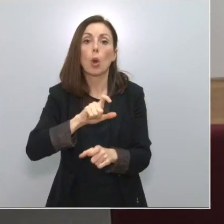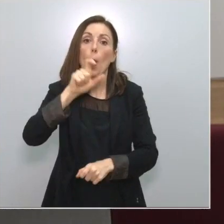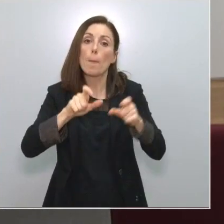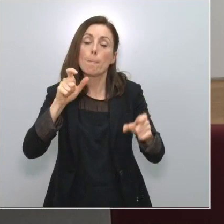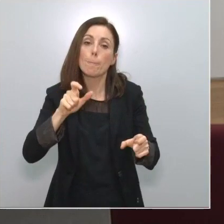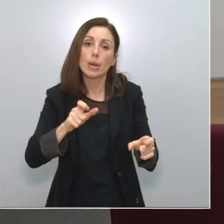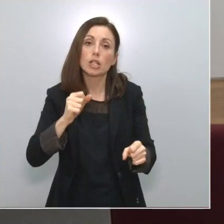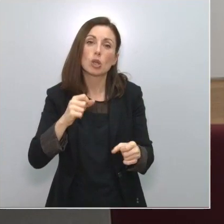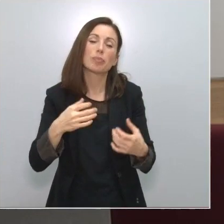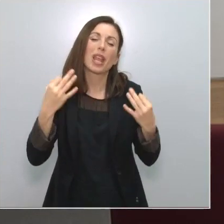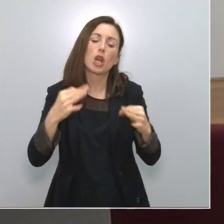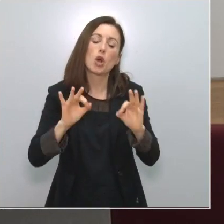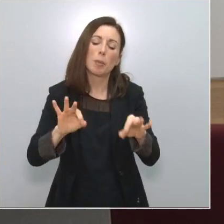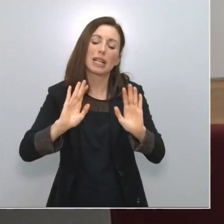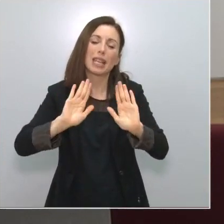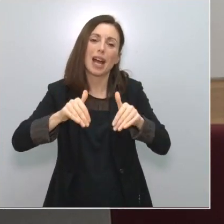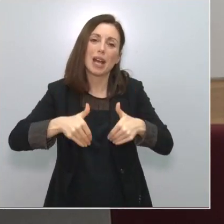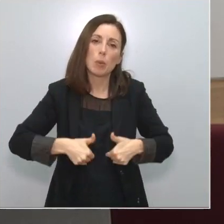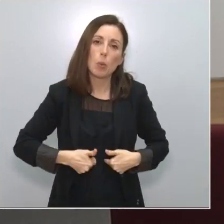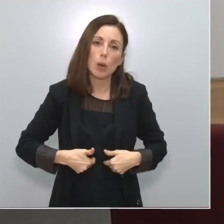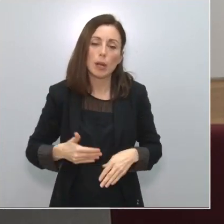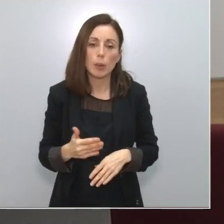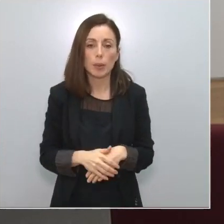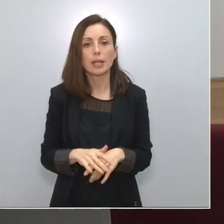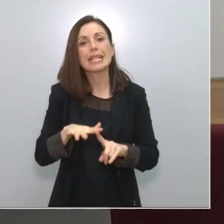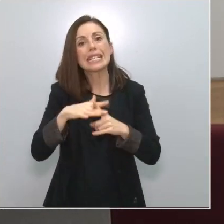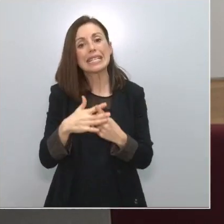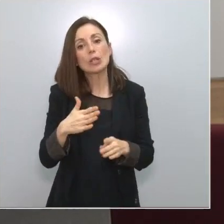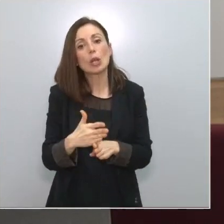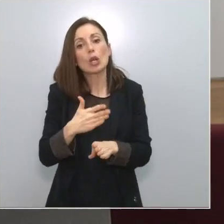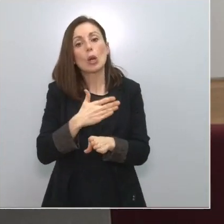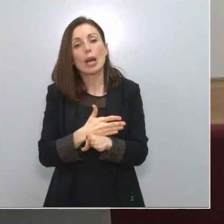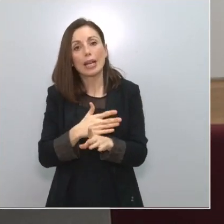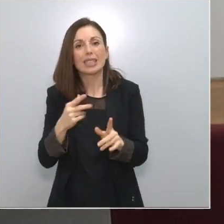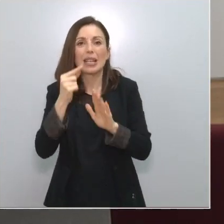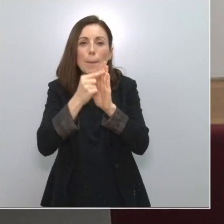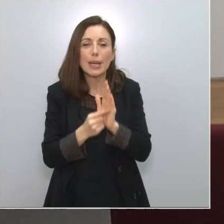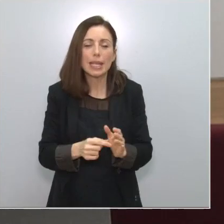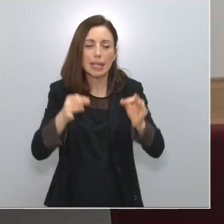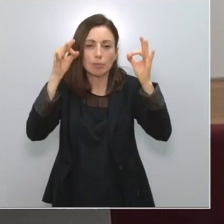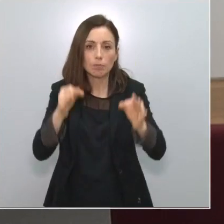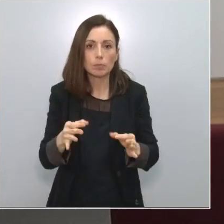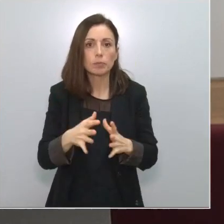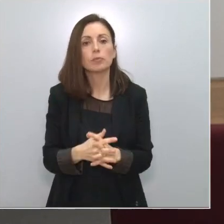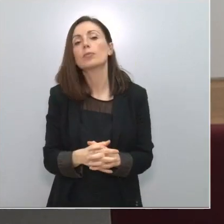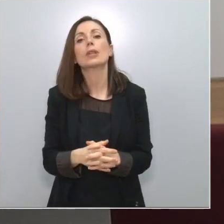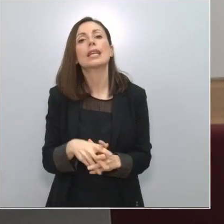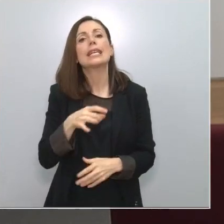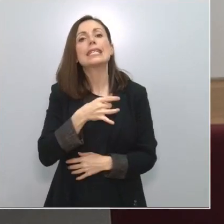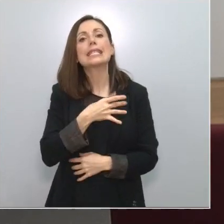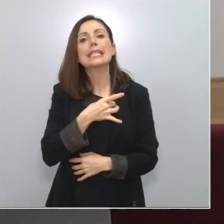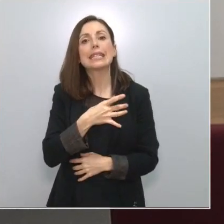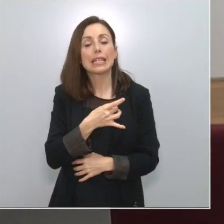la normalidad. En fin, volveremos a la situación previa de las medidas de hibernación económica. Decía, los sindicatos